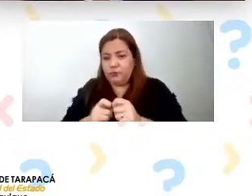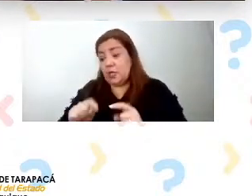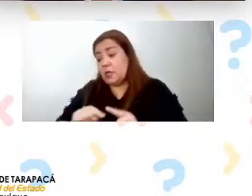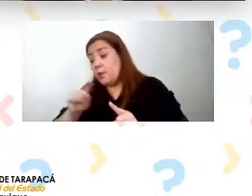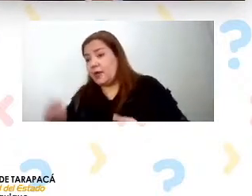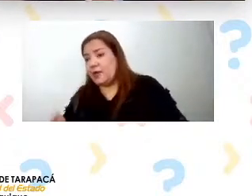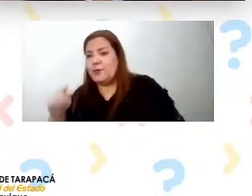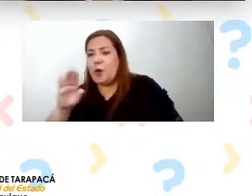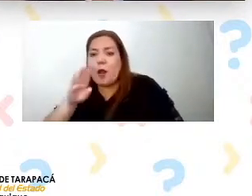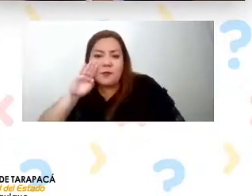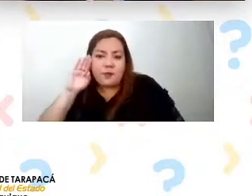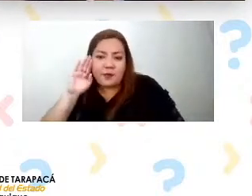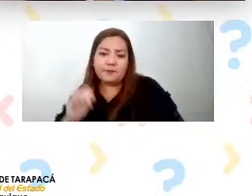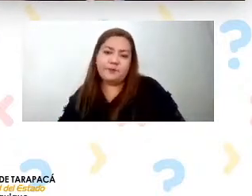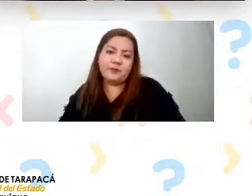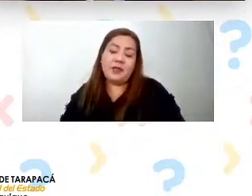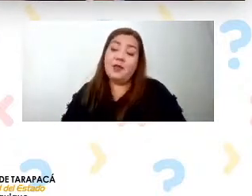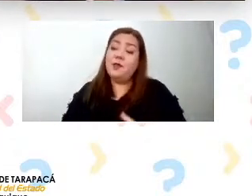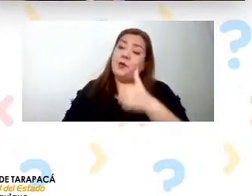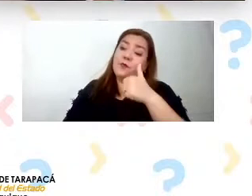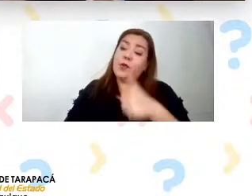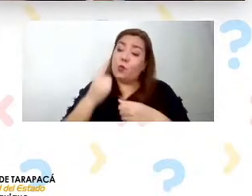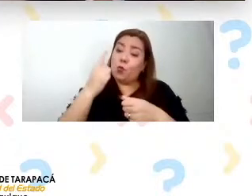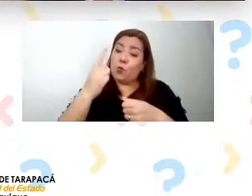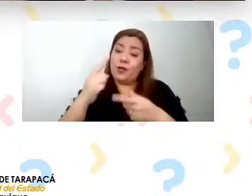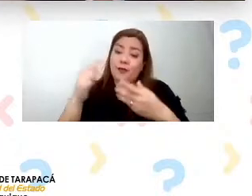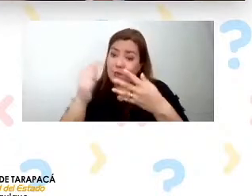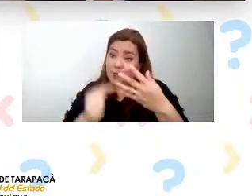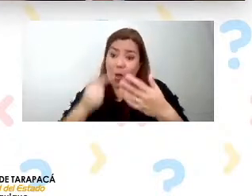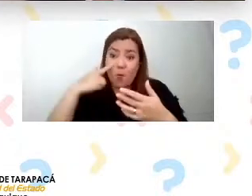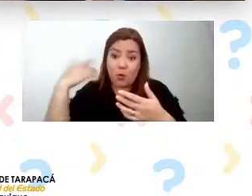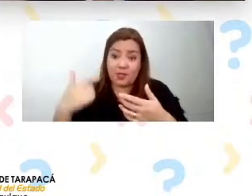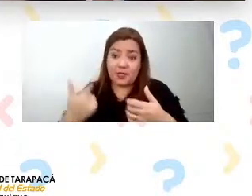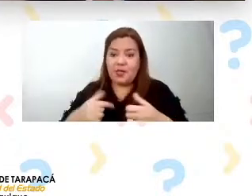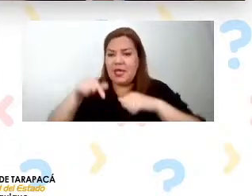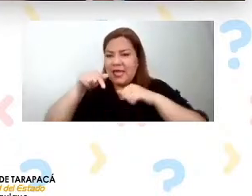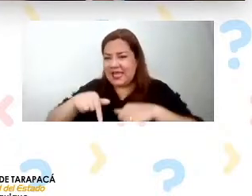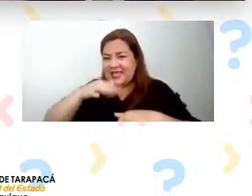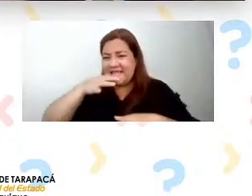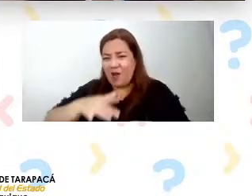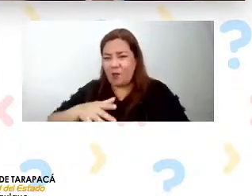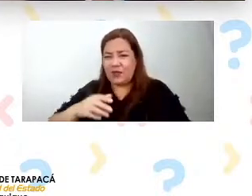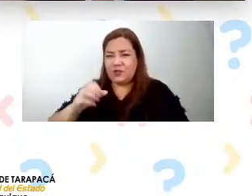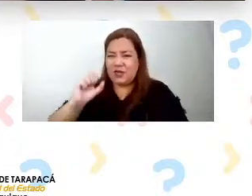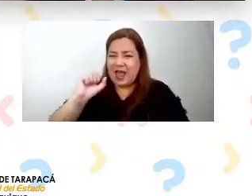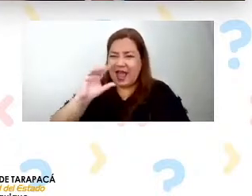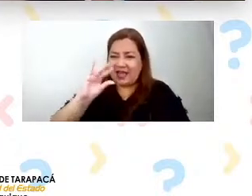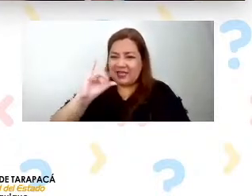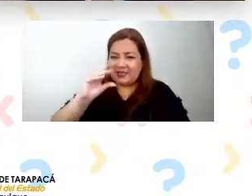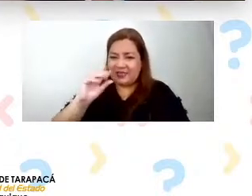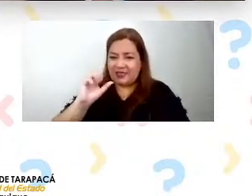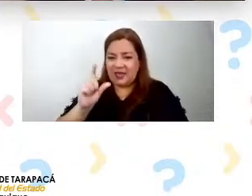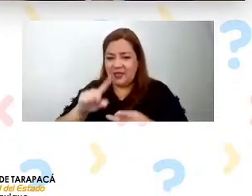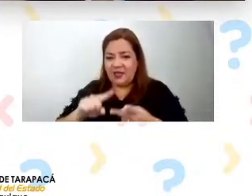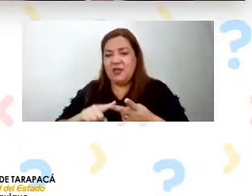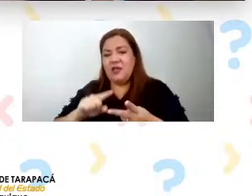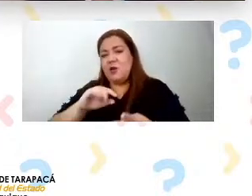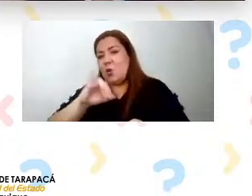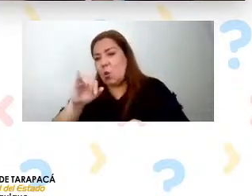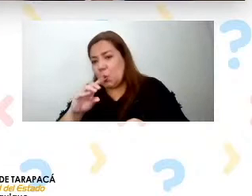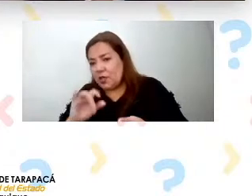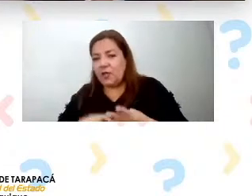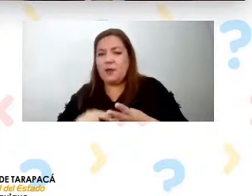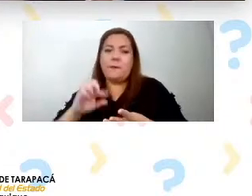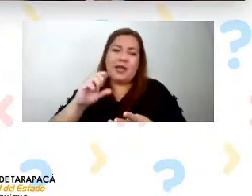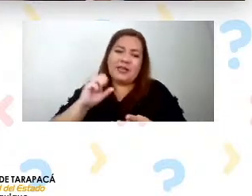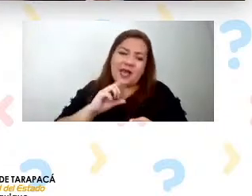bien, acá una de las cuestiones relevantes es que estas aguas son ácidas, tanto las de Junín como de Patache, como las de